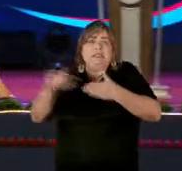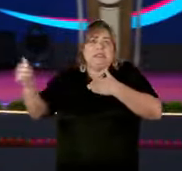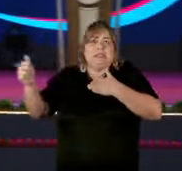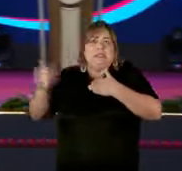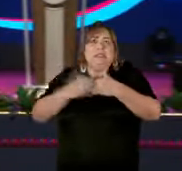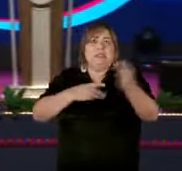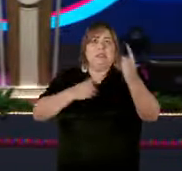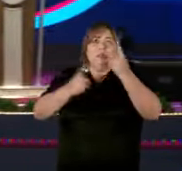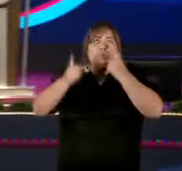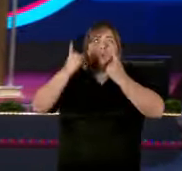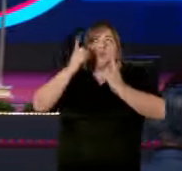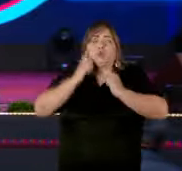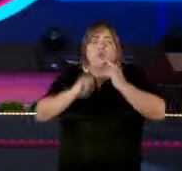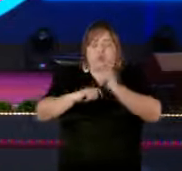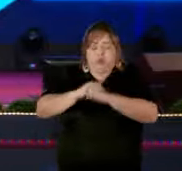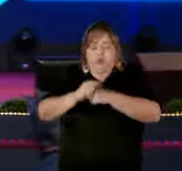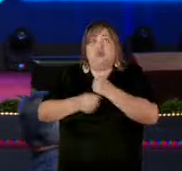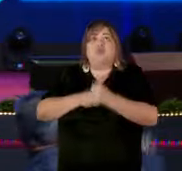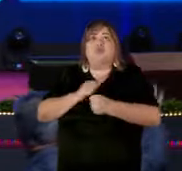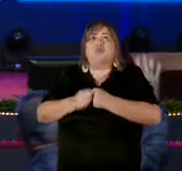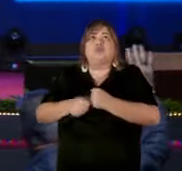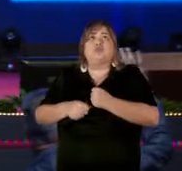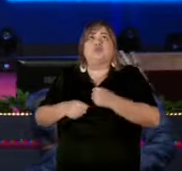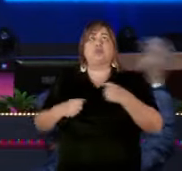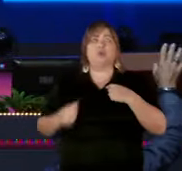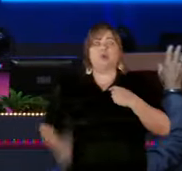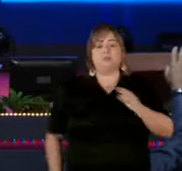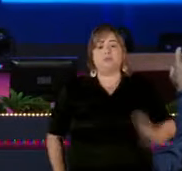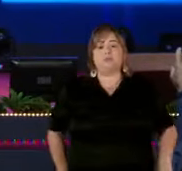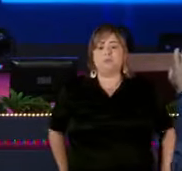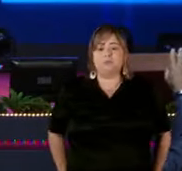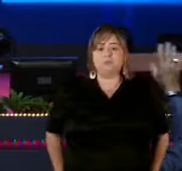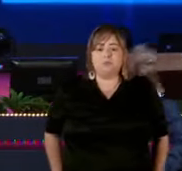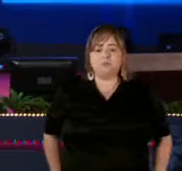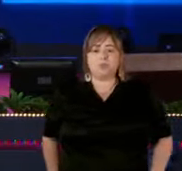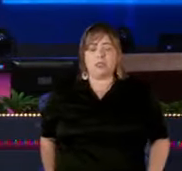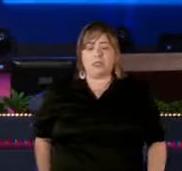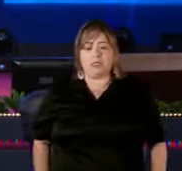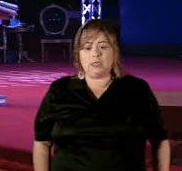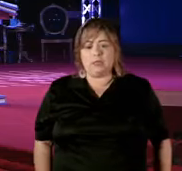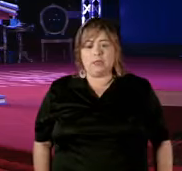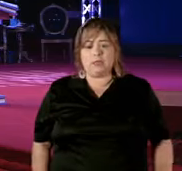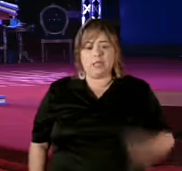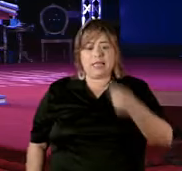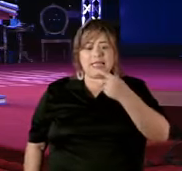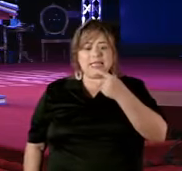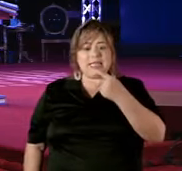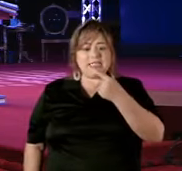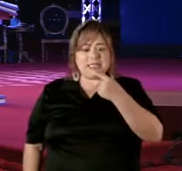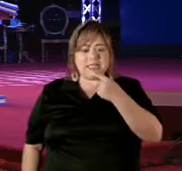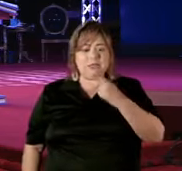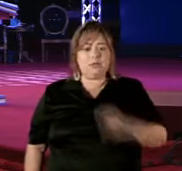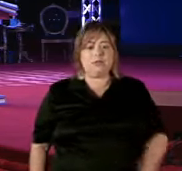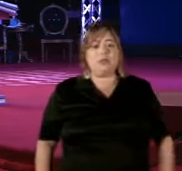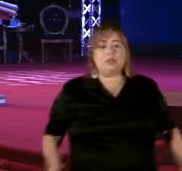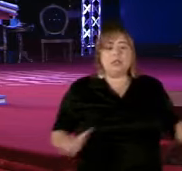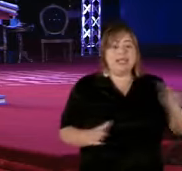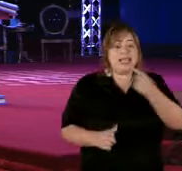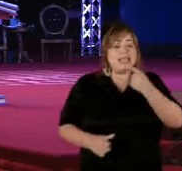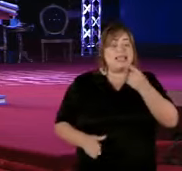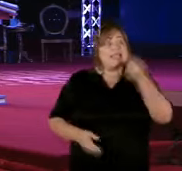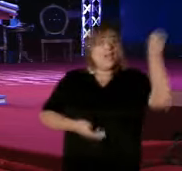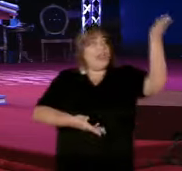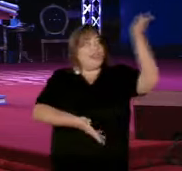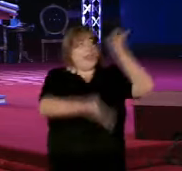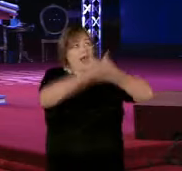lágrimas lo cambia en estanque. Y luego, ¿qué dice? Irán de poder. No te oigo, una vez más. Irán de